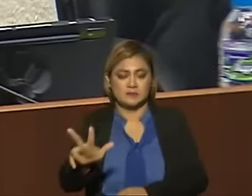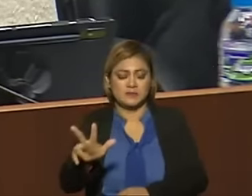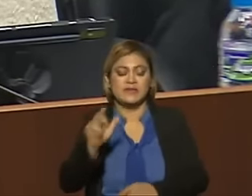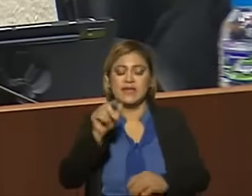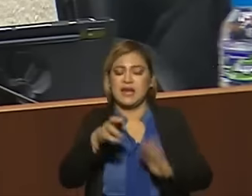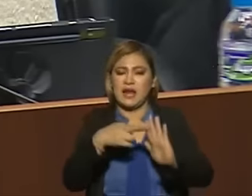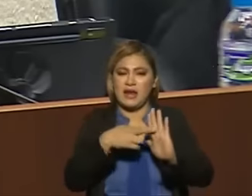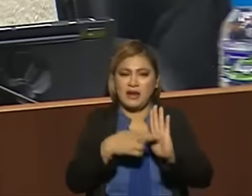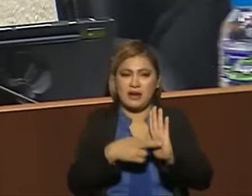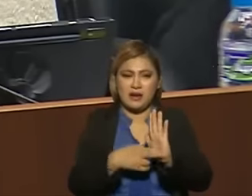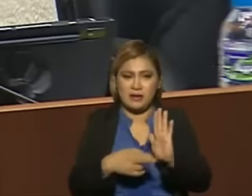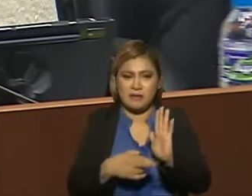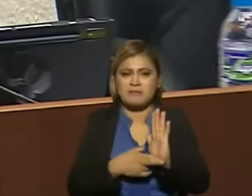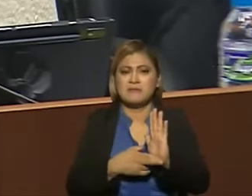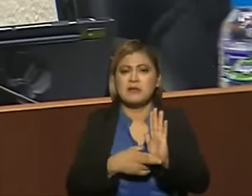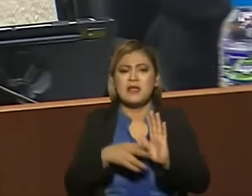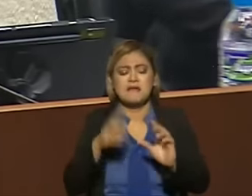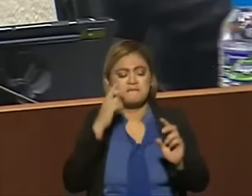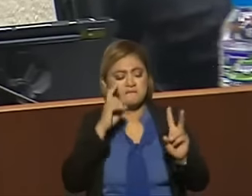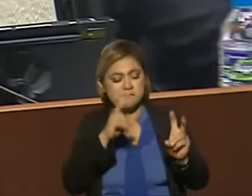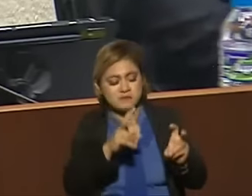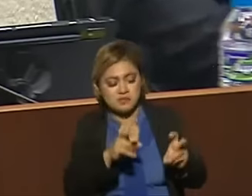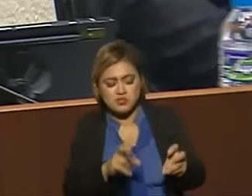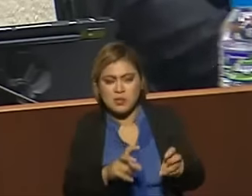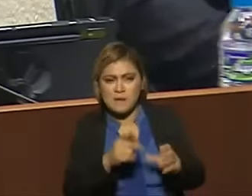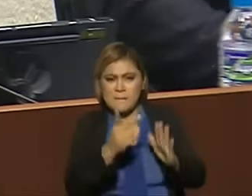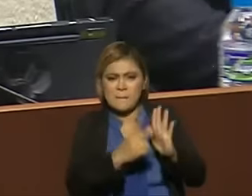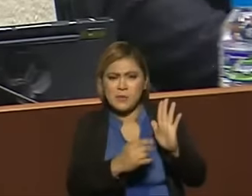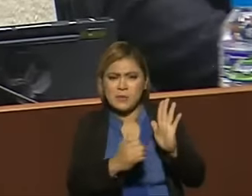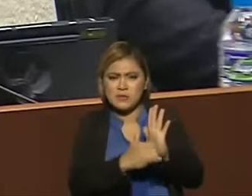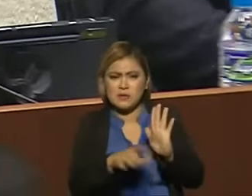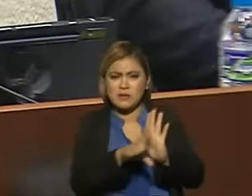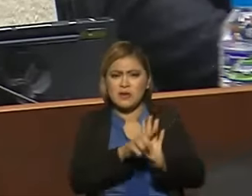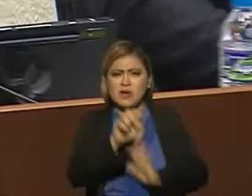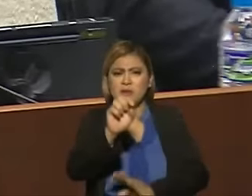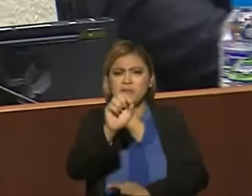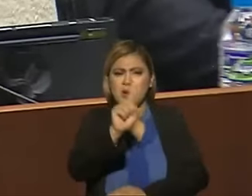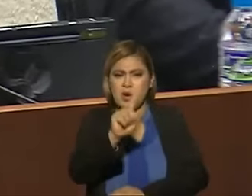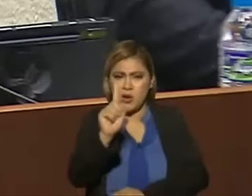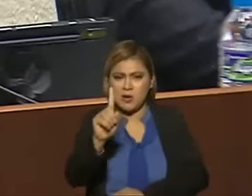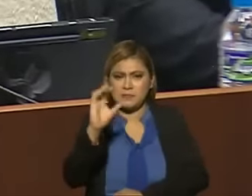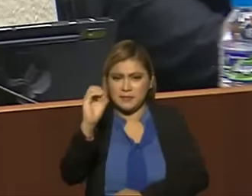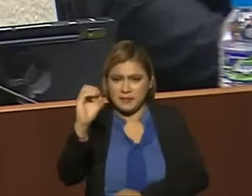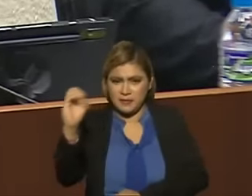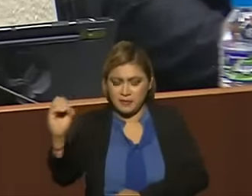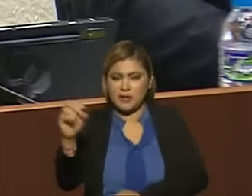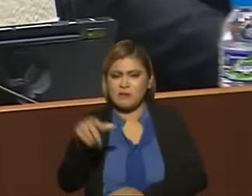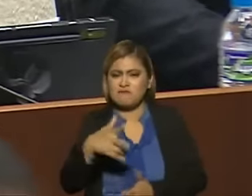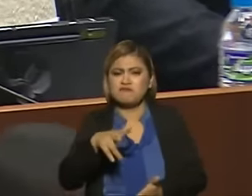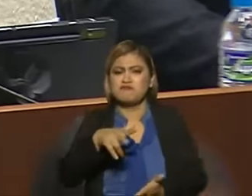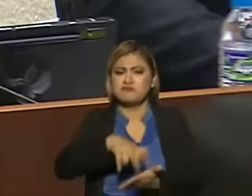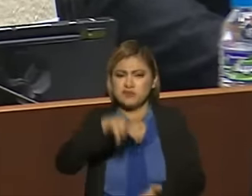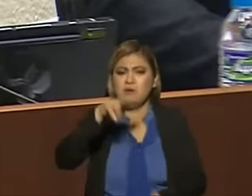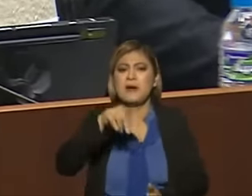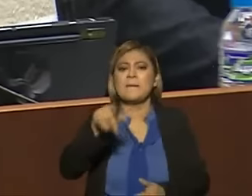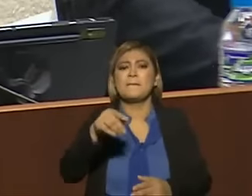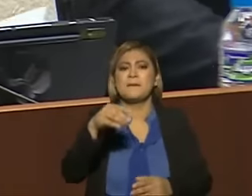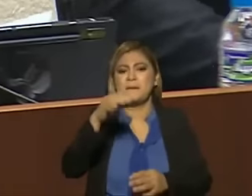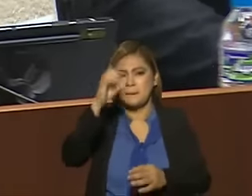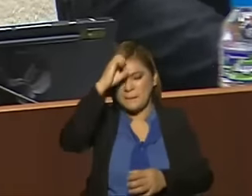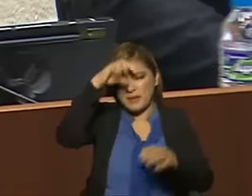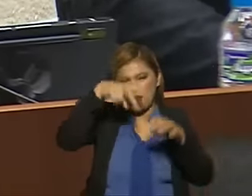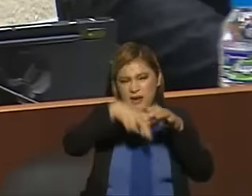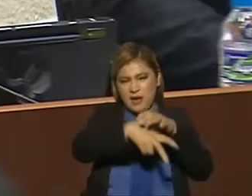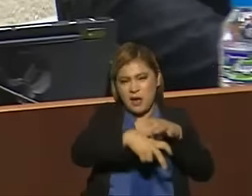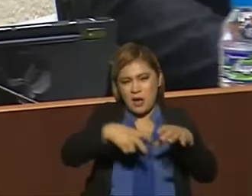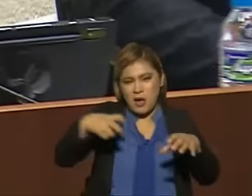Régimen Interno, se procedió a la revisión y corrección de estilo del proyecto de ley 1100 que aprueba el contrato de concesión minero celebrado entre el